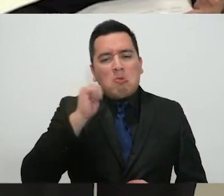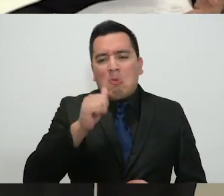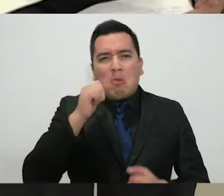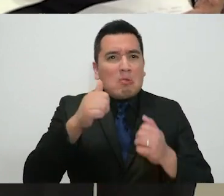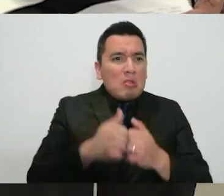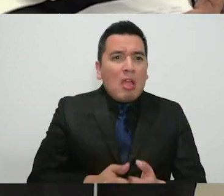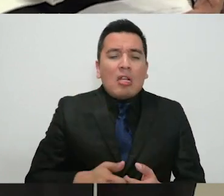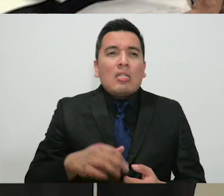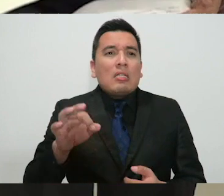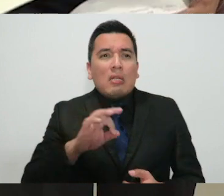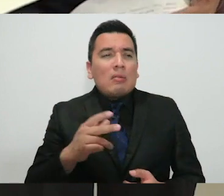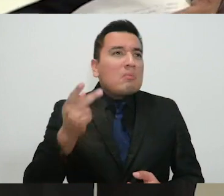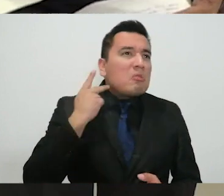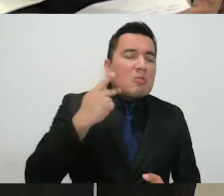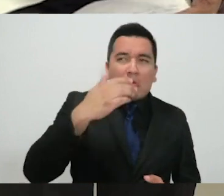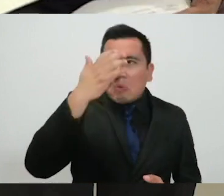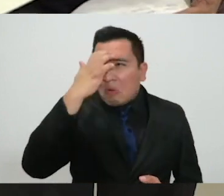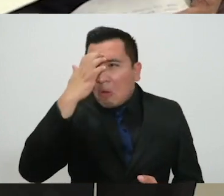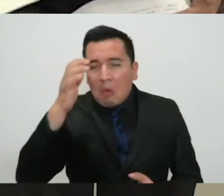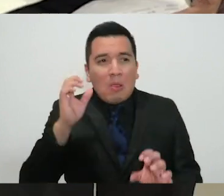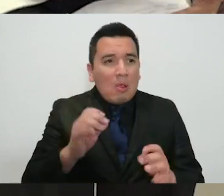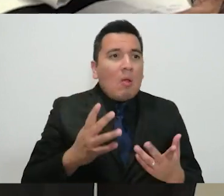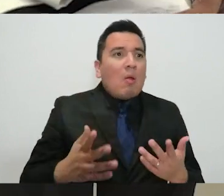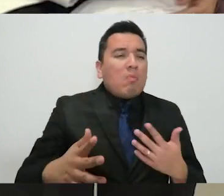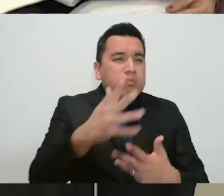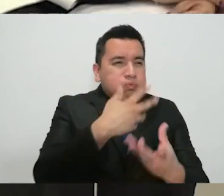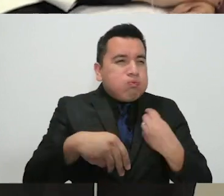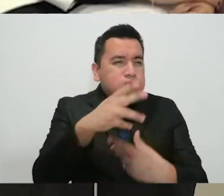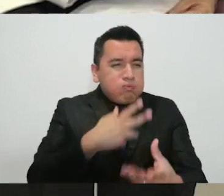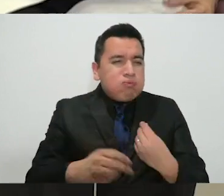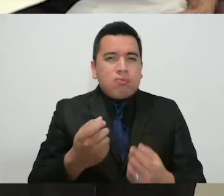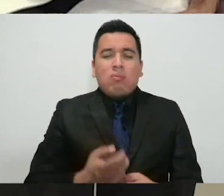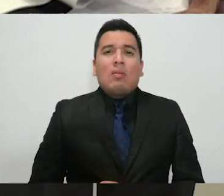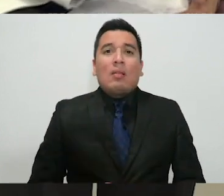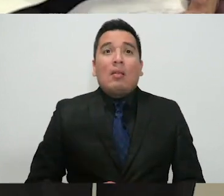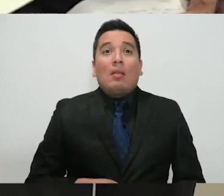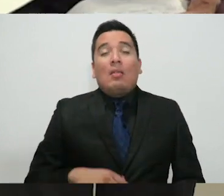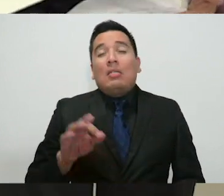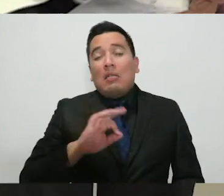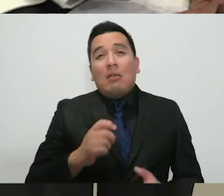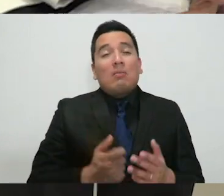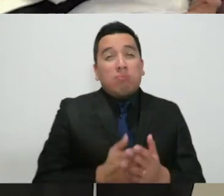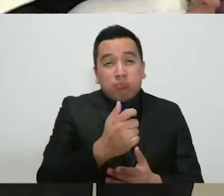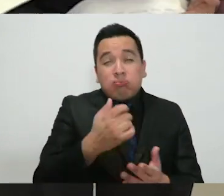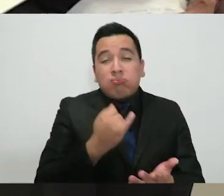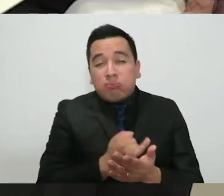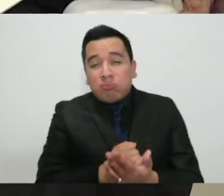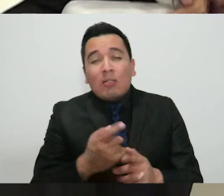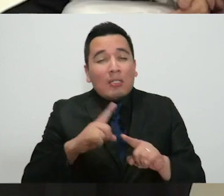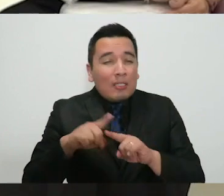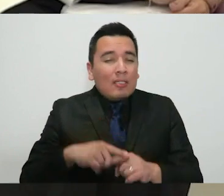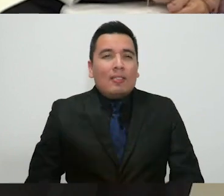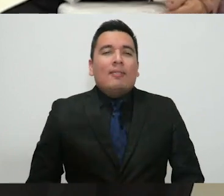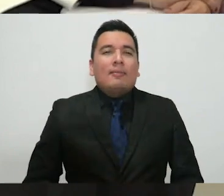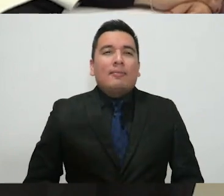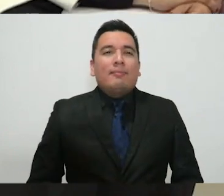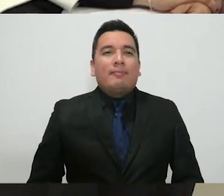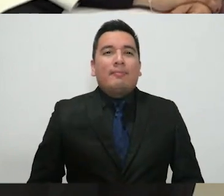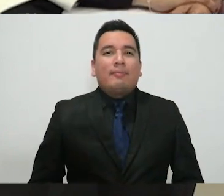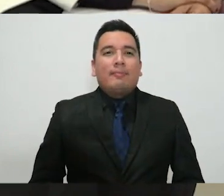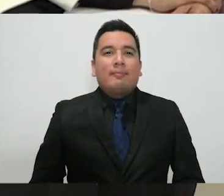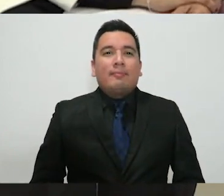en la vida política, en la vida social de su comunidad, aportan, pagan impuestos. Exactamente, están